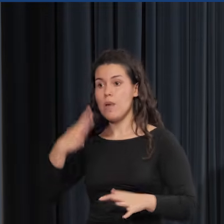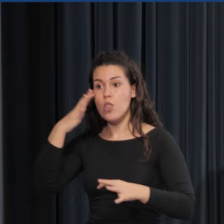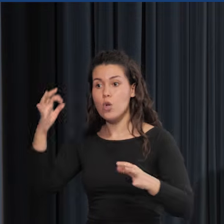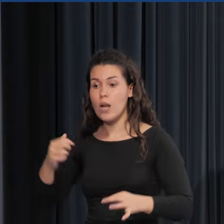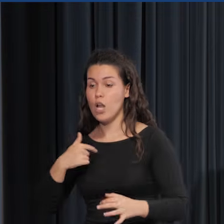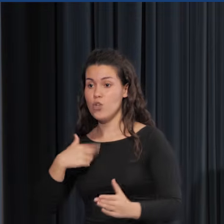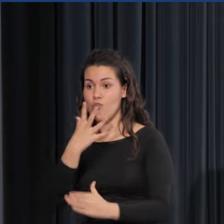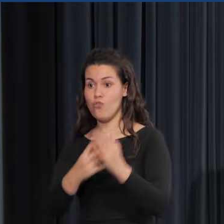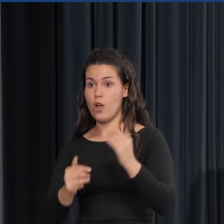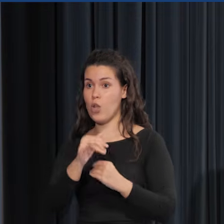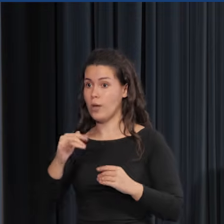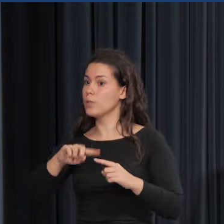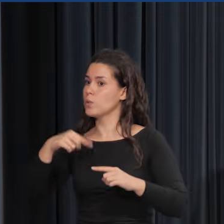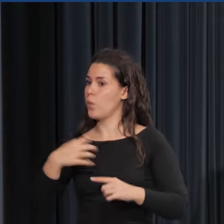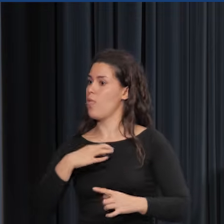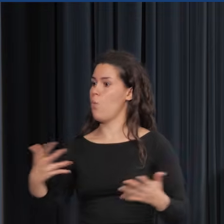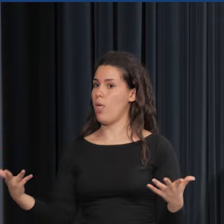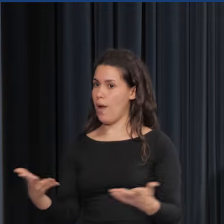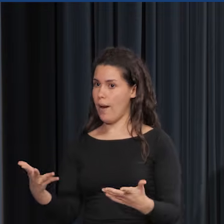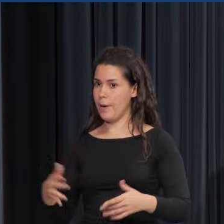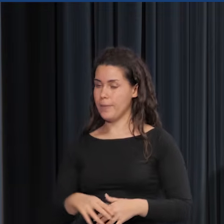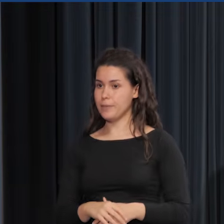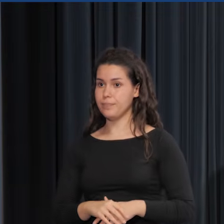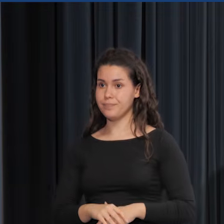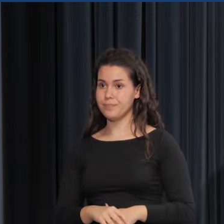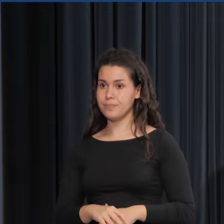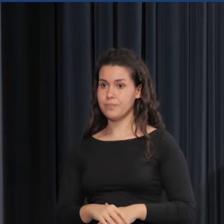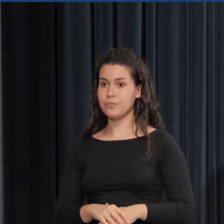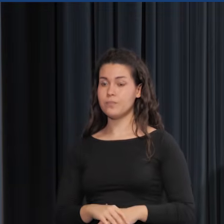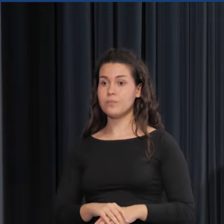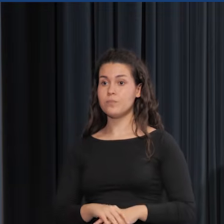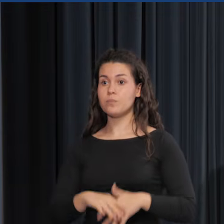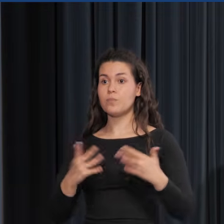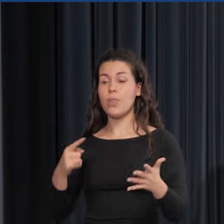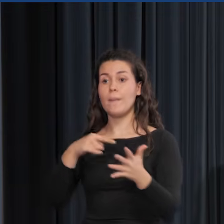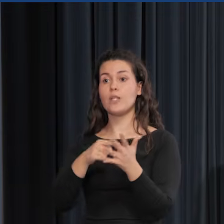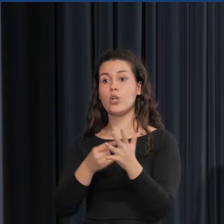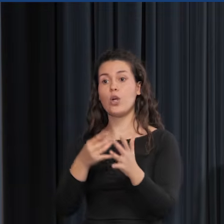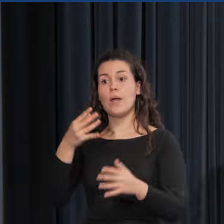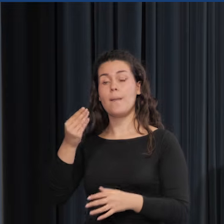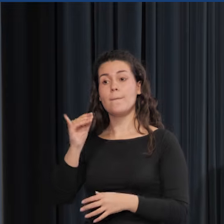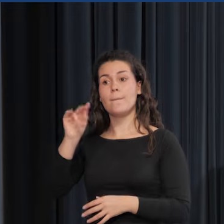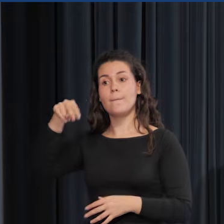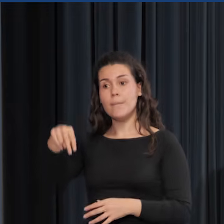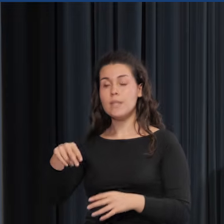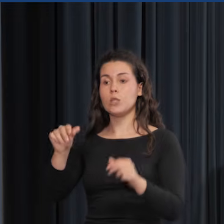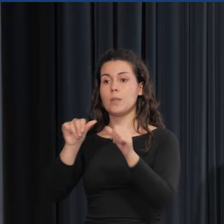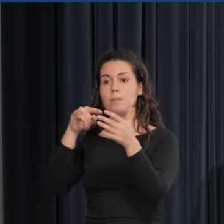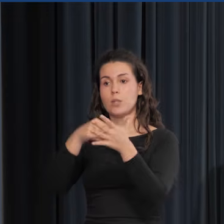un error, pues las consecuencias pueden ser muy graves. Con lo cual digo que la metodología BIM es una metodología